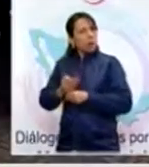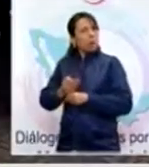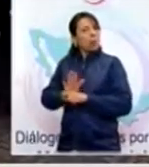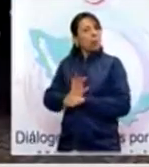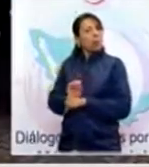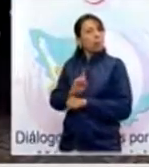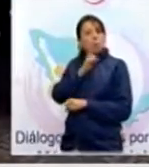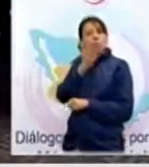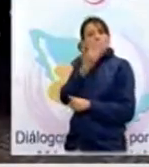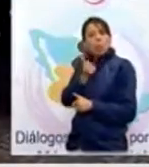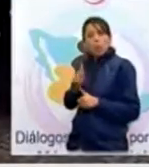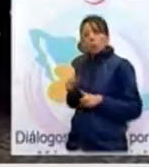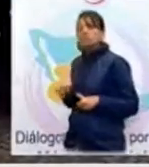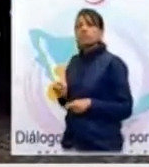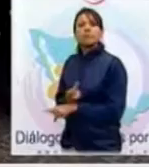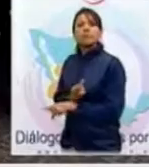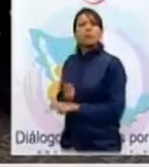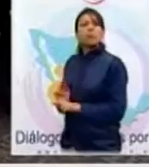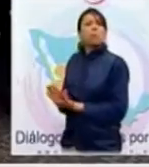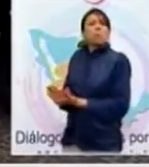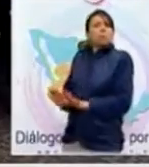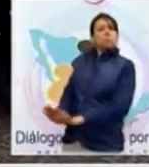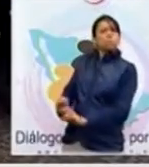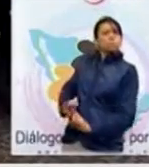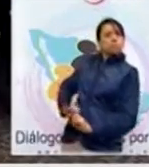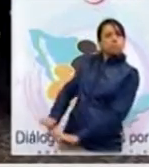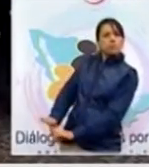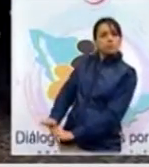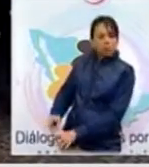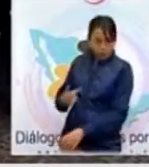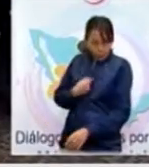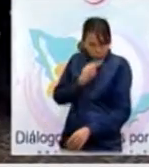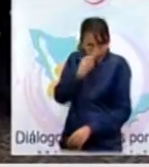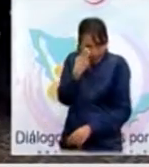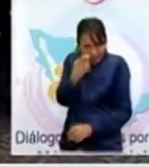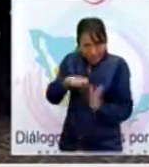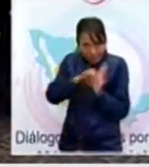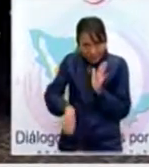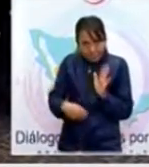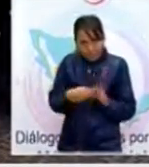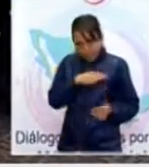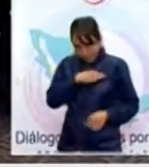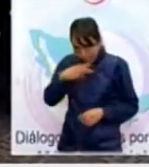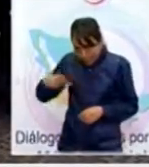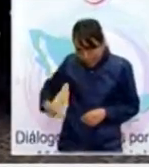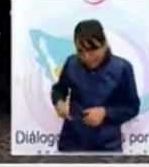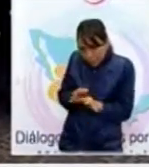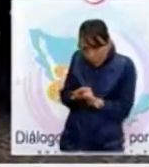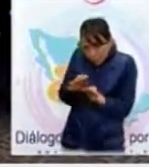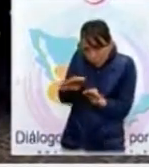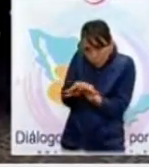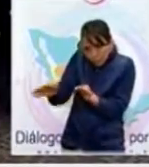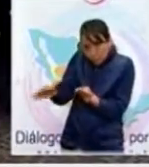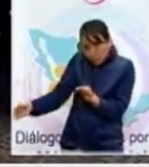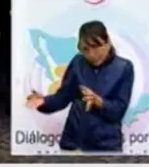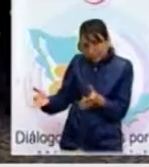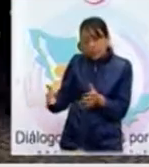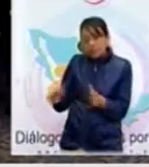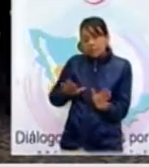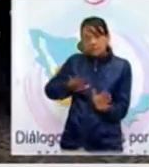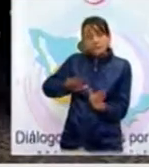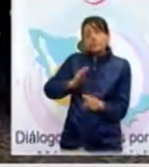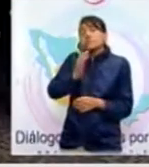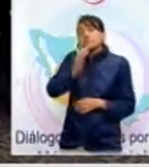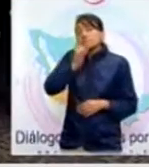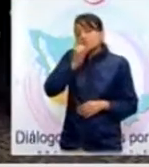tres niveles de gobierno, y pongo nada más el ejemplo del municipio. ¿Por qué los municipios? ¿Por qué sucede